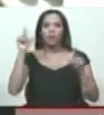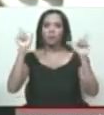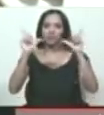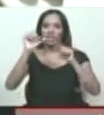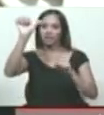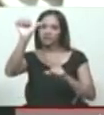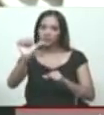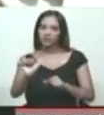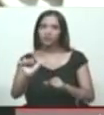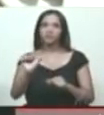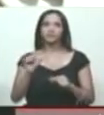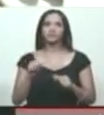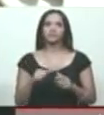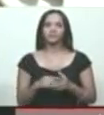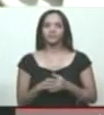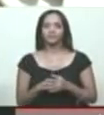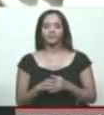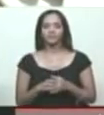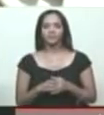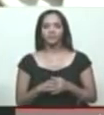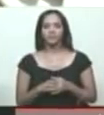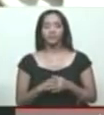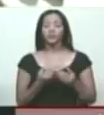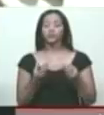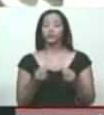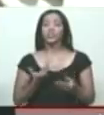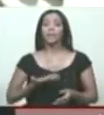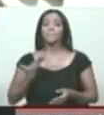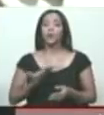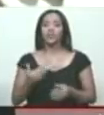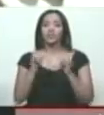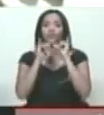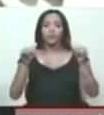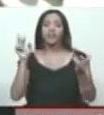televisión, ¿no? Es muy importante